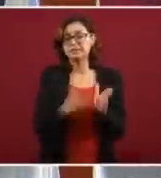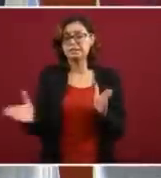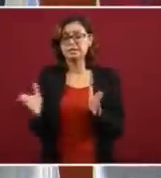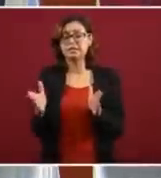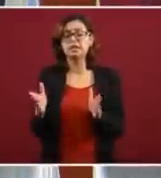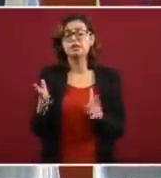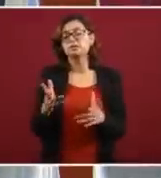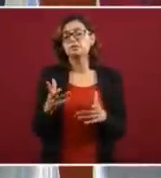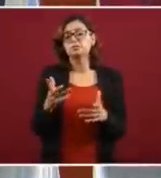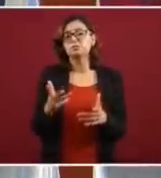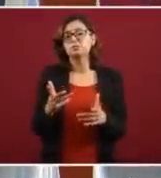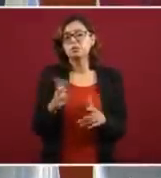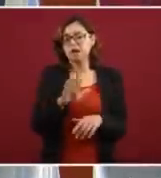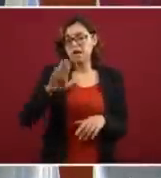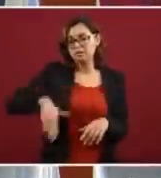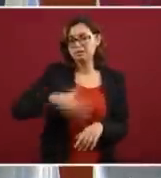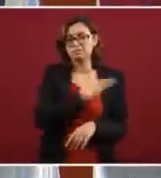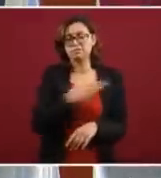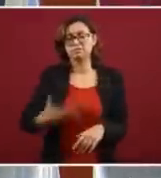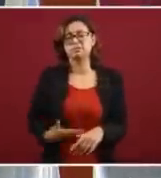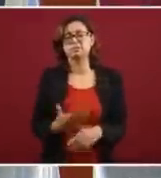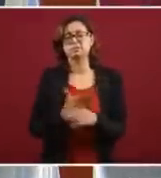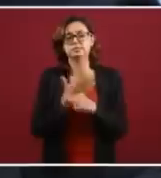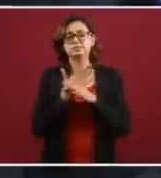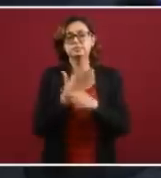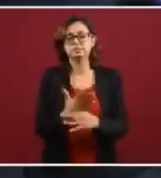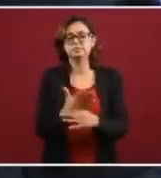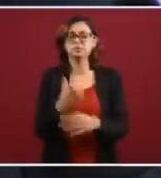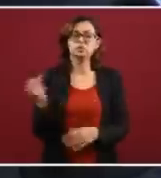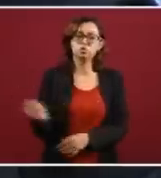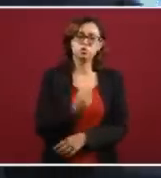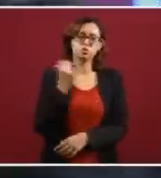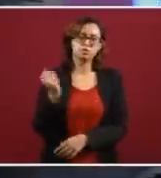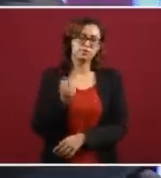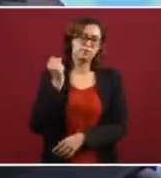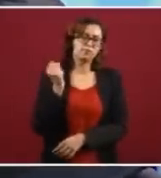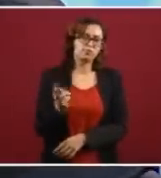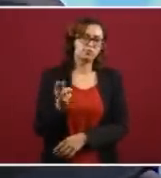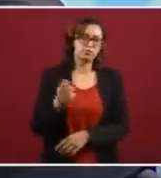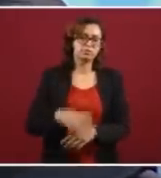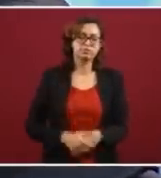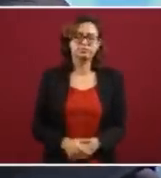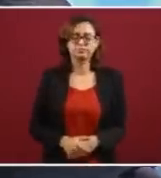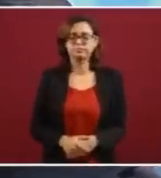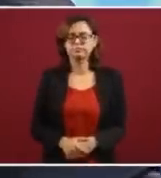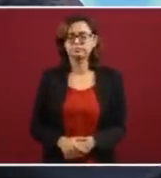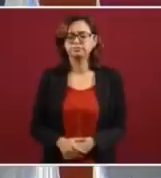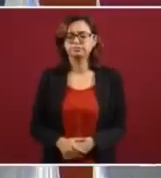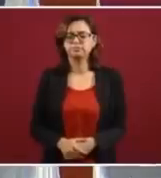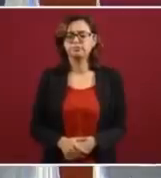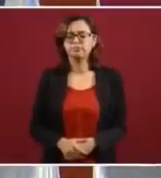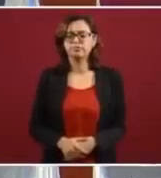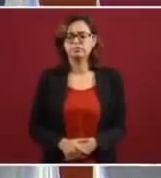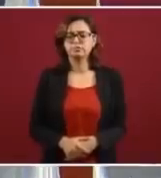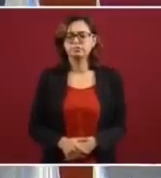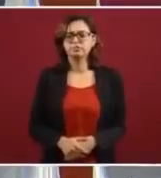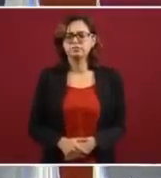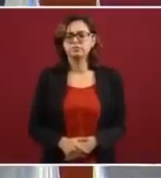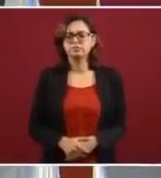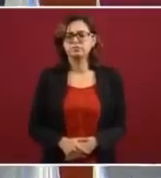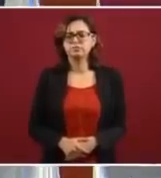ha acompañado, como lo ha dicho el señor presidente, la buena fortuna. Adelante. Este es